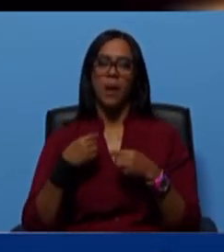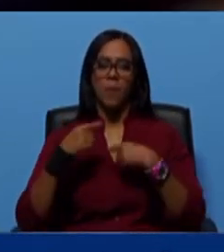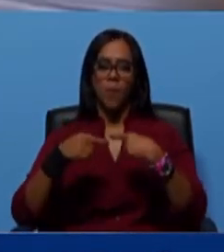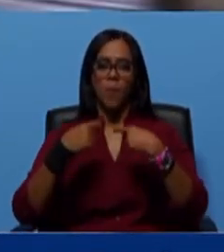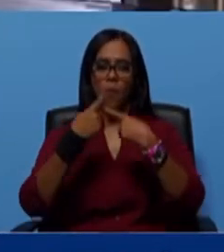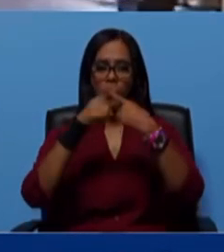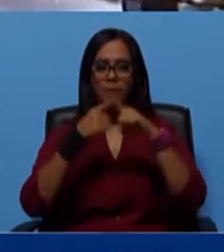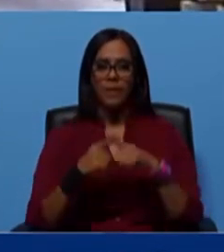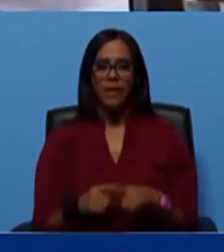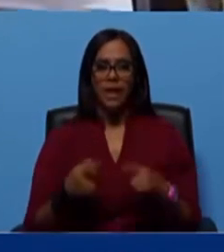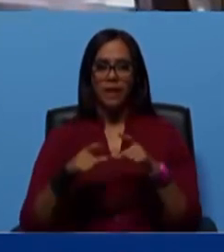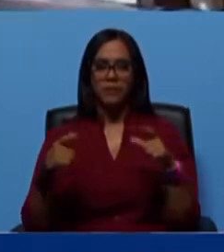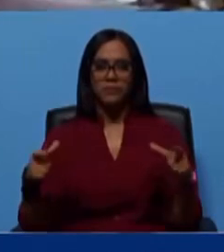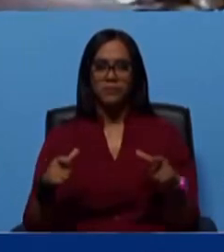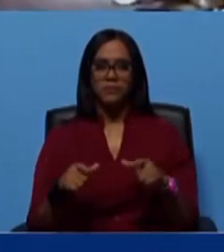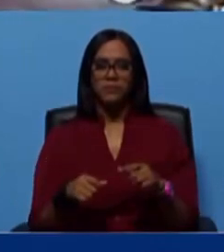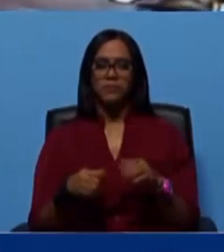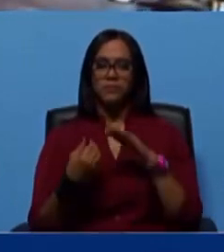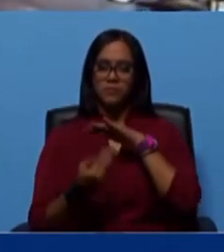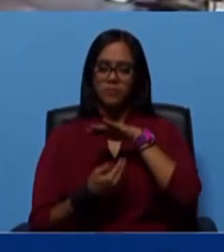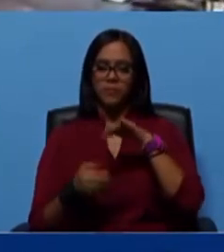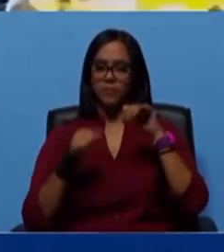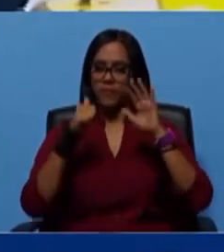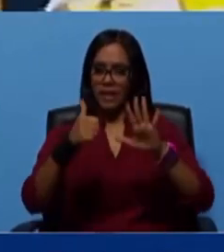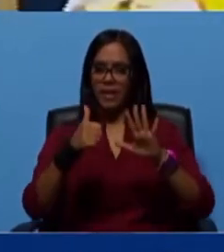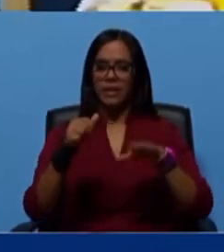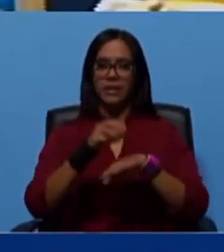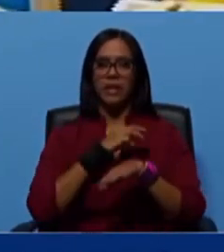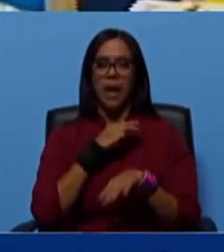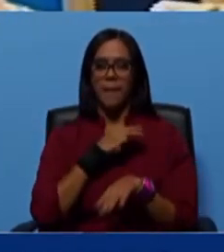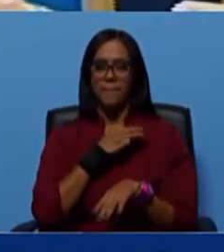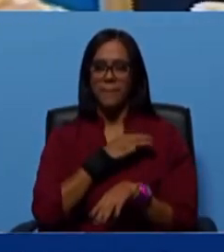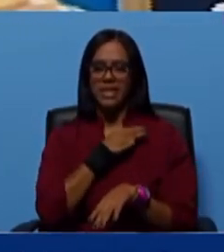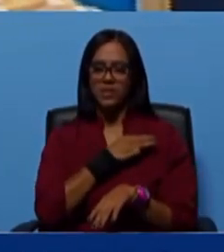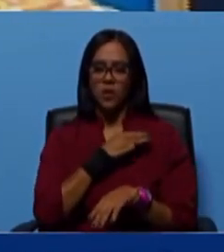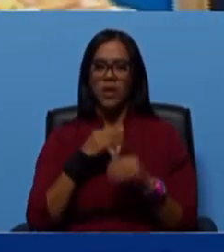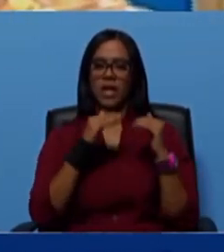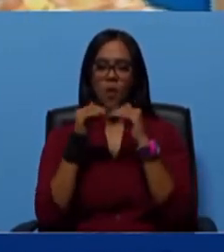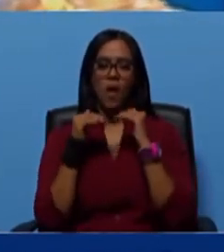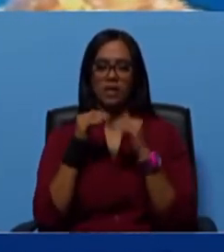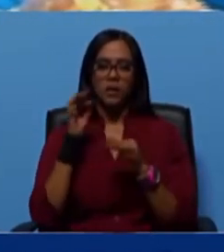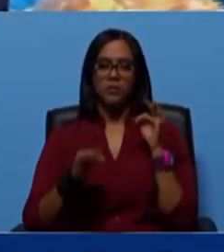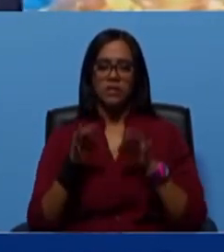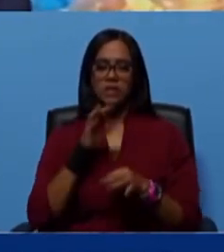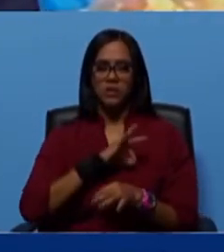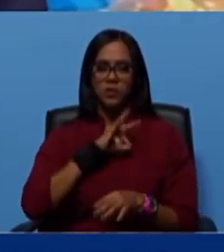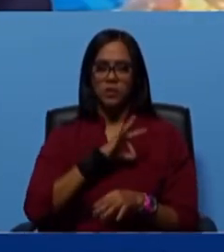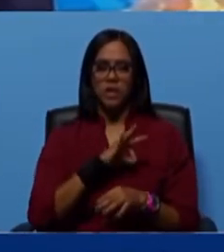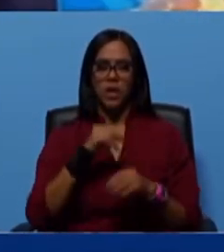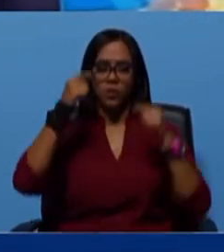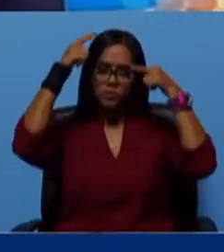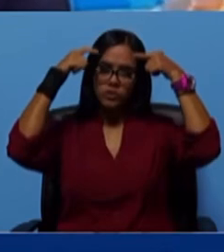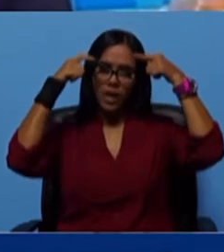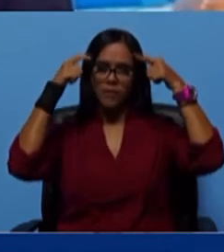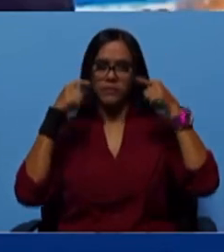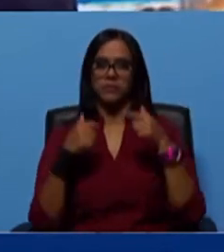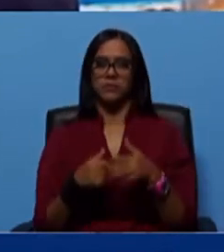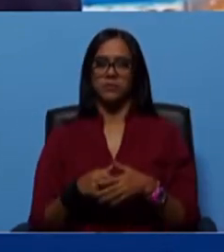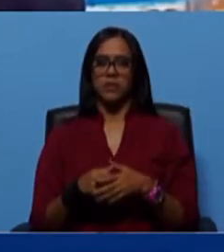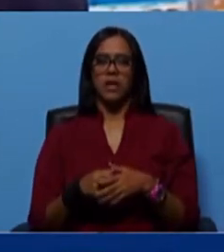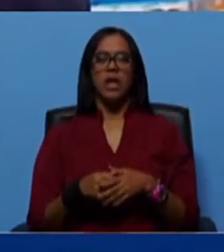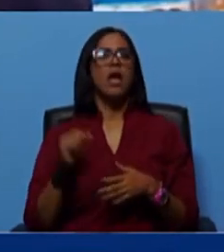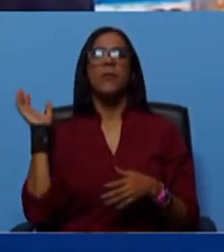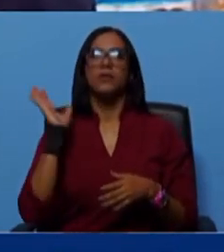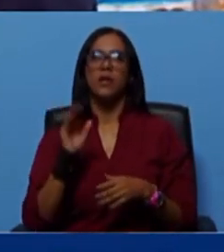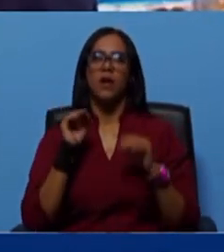acelerarlo. Y el Vértice 6 de la gran misión Igualdad y Justicia Social, Hugo Chávez. Ya hemos llegado a